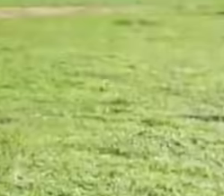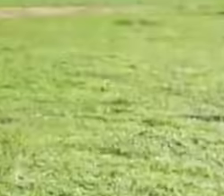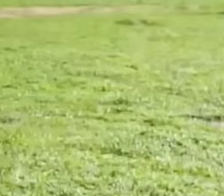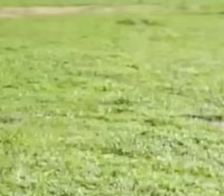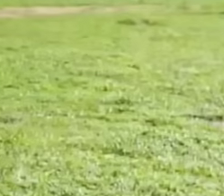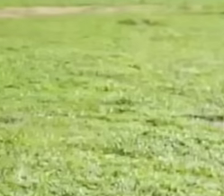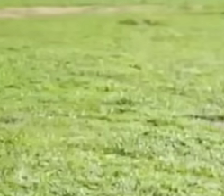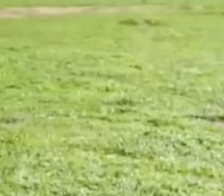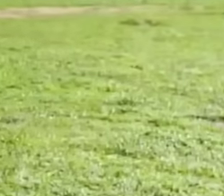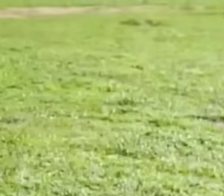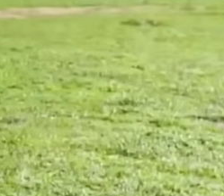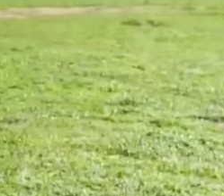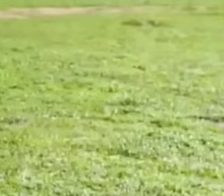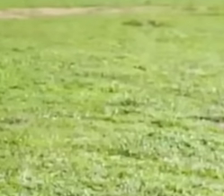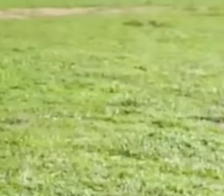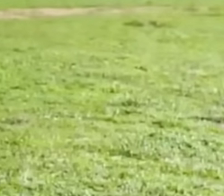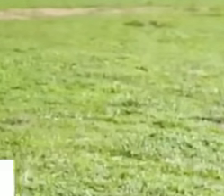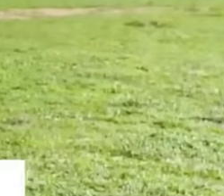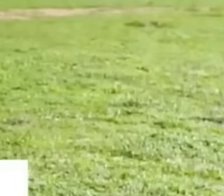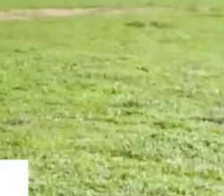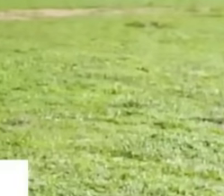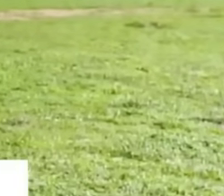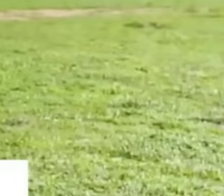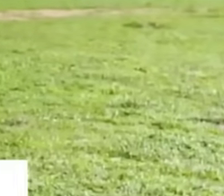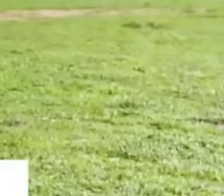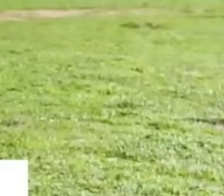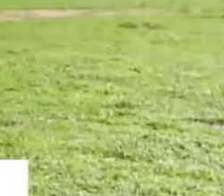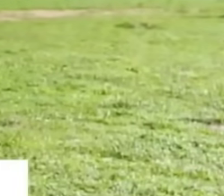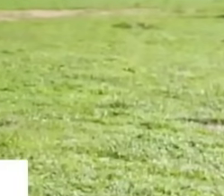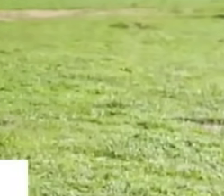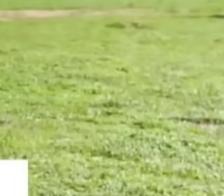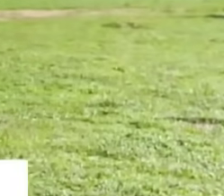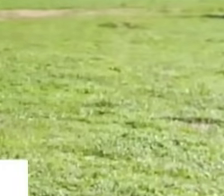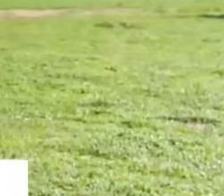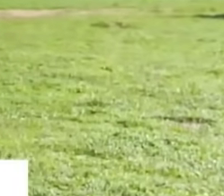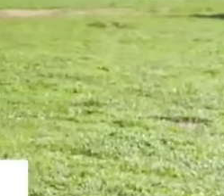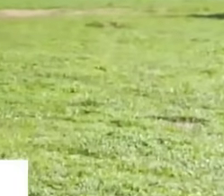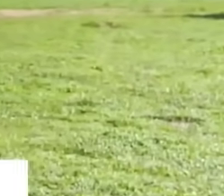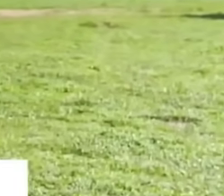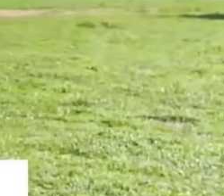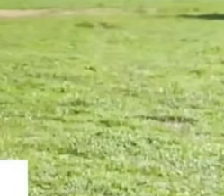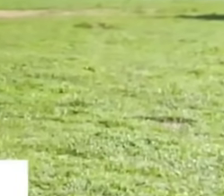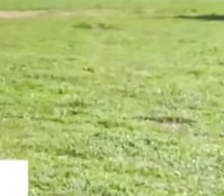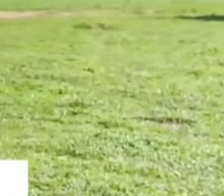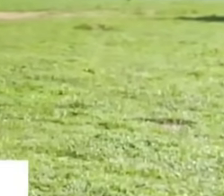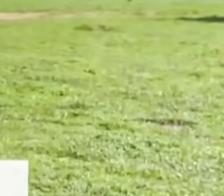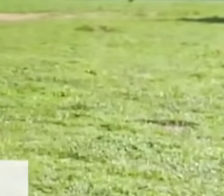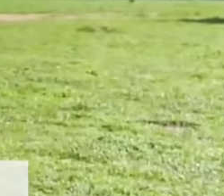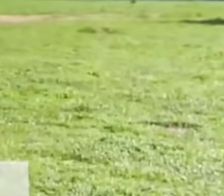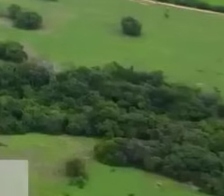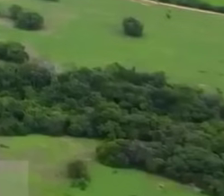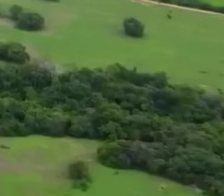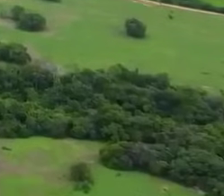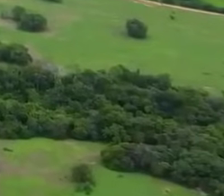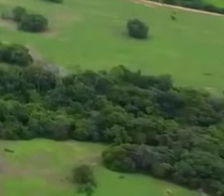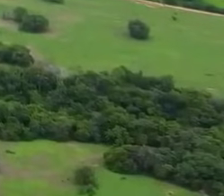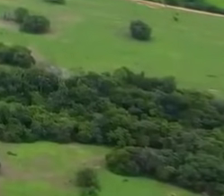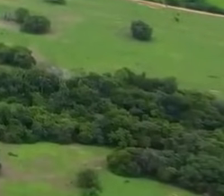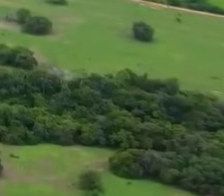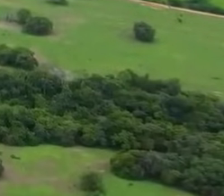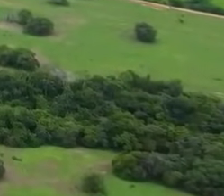todo. Me siento agradecida con Dios porque Dios permitió para que nosotros también seamos unas propietarias de